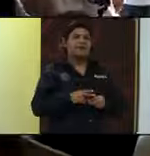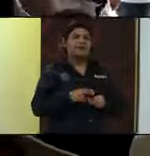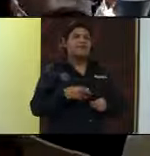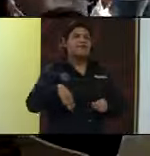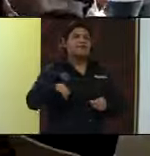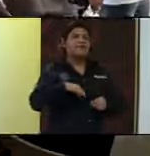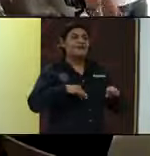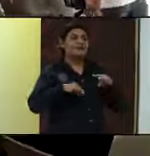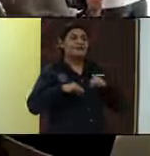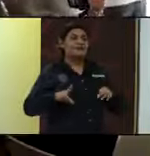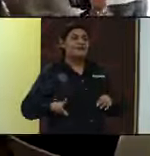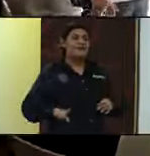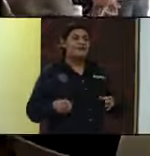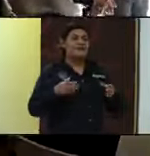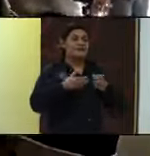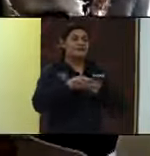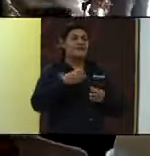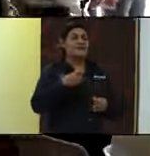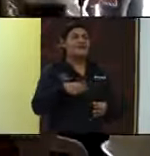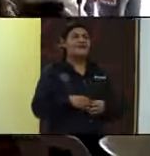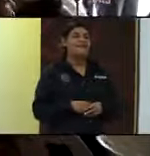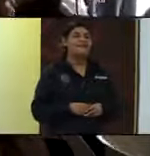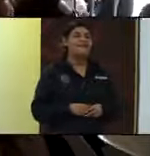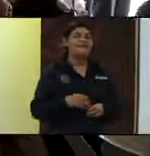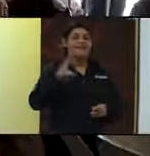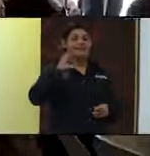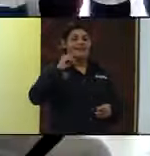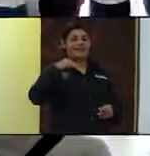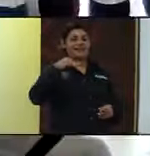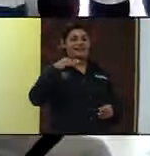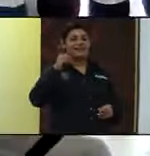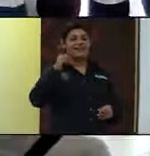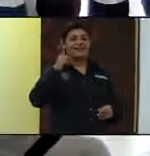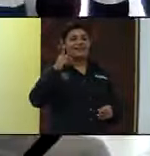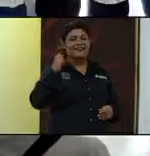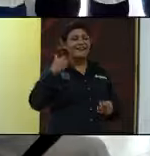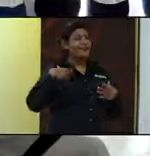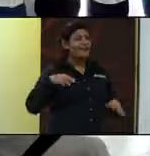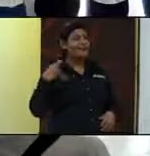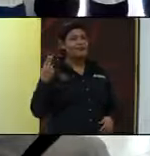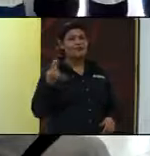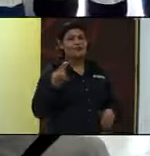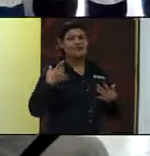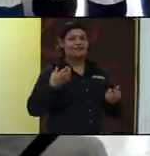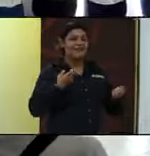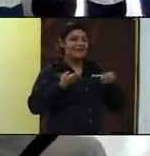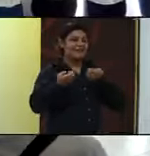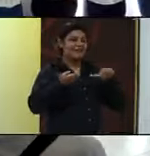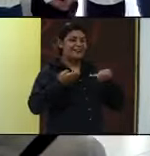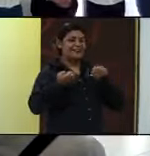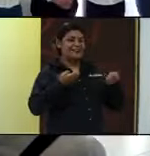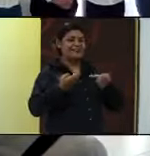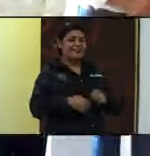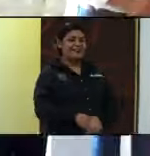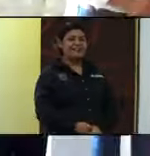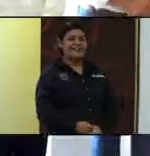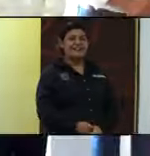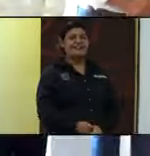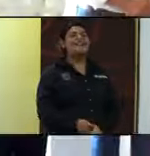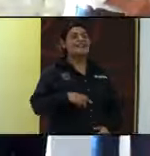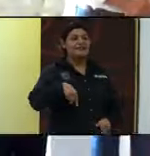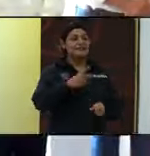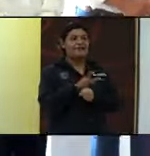regidores, los síndicos, Comapa, que nos urge ir a hacer ejercicio. También vamos a